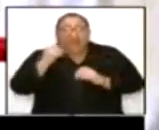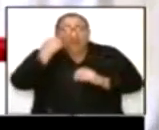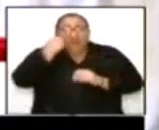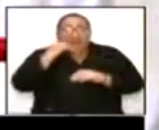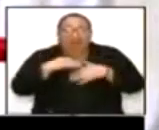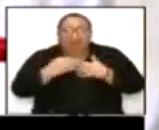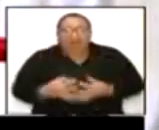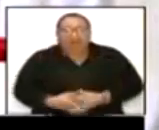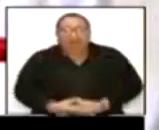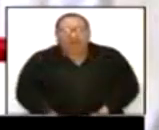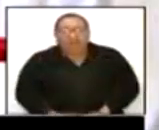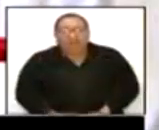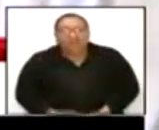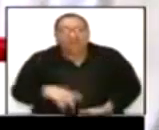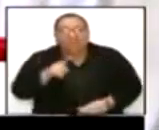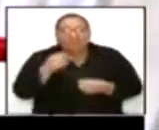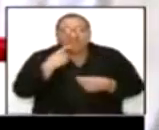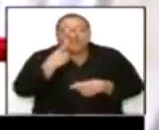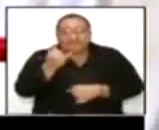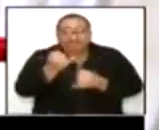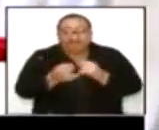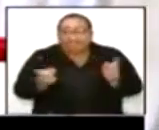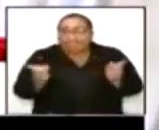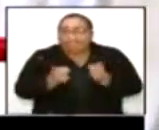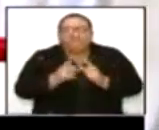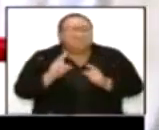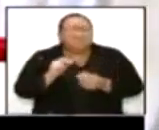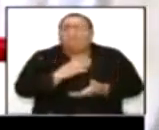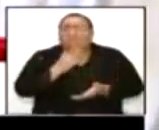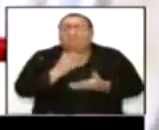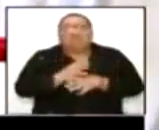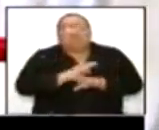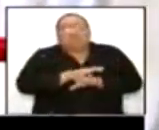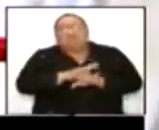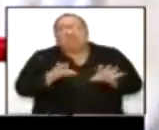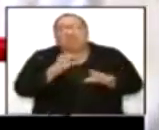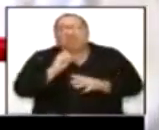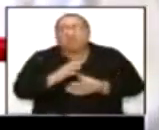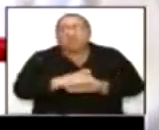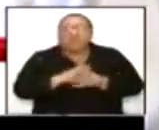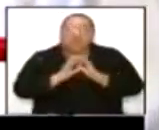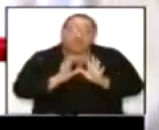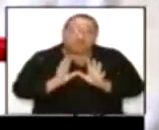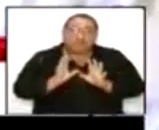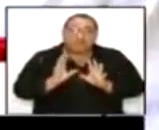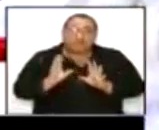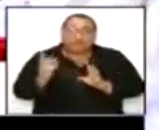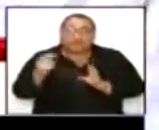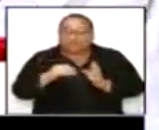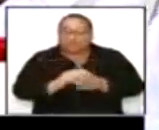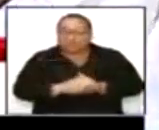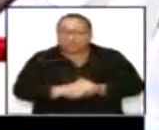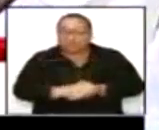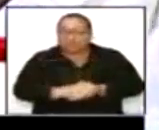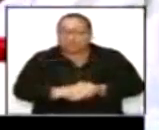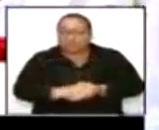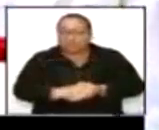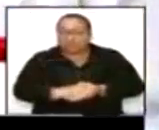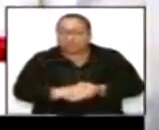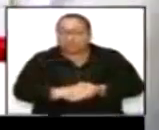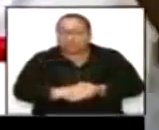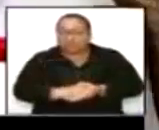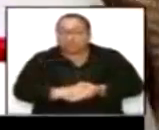madre gestante y concluyeron que no había ningún riesgo. Pero como tienen presencia ellos, personas que están